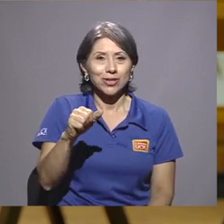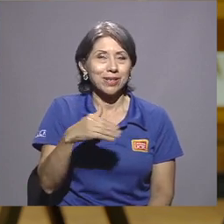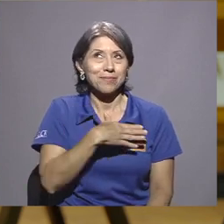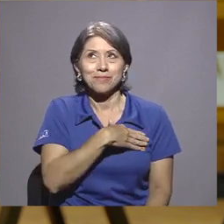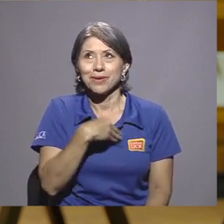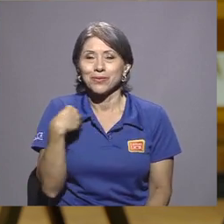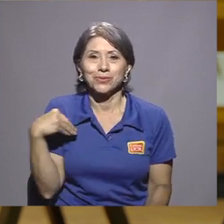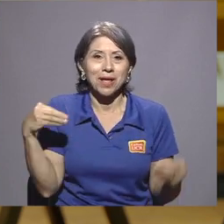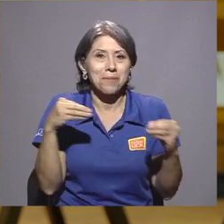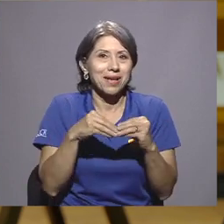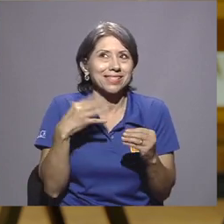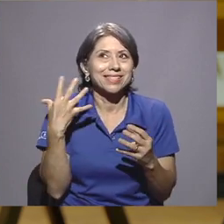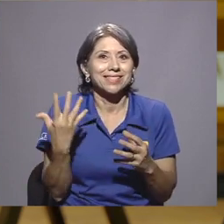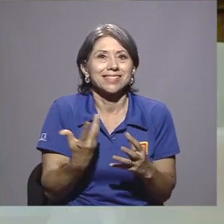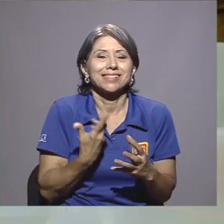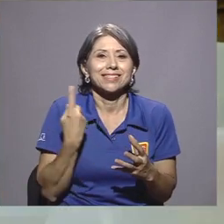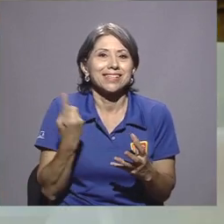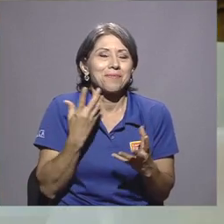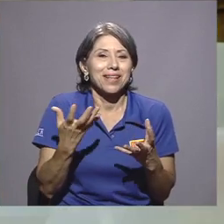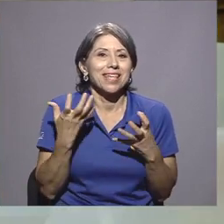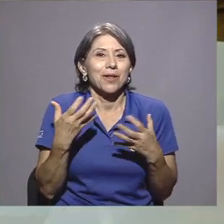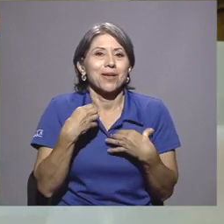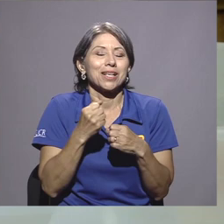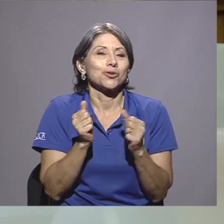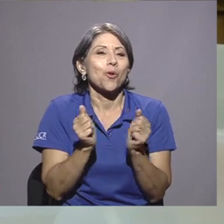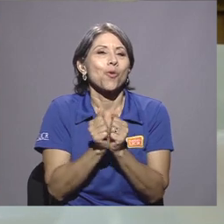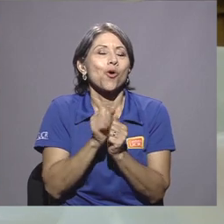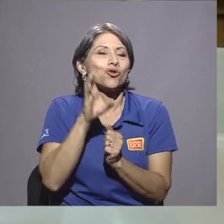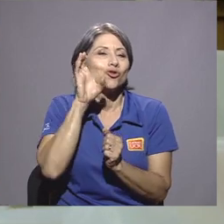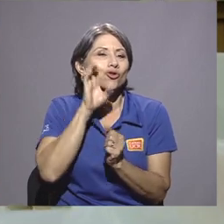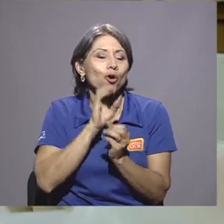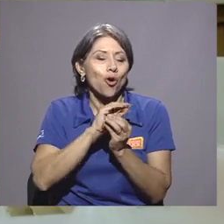los bañados en chocolate, entonces me gusta esa idea.